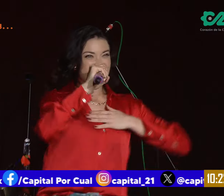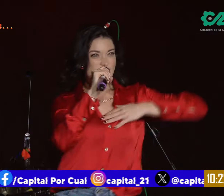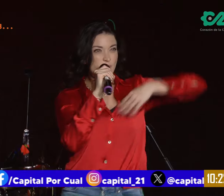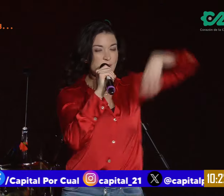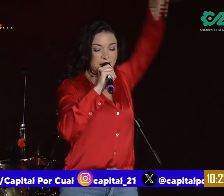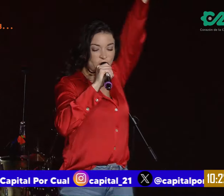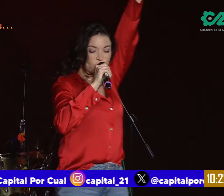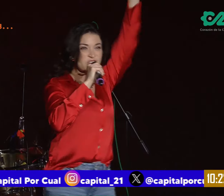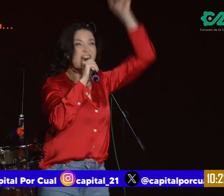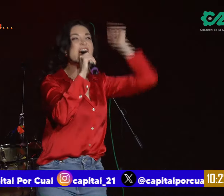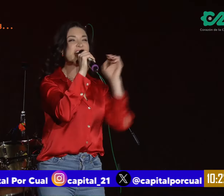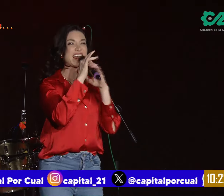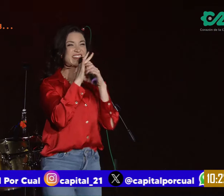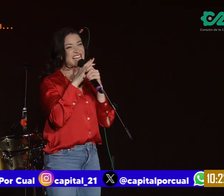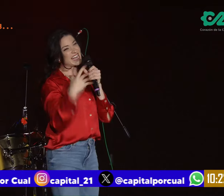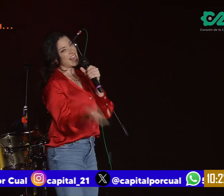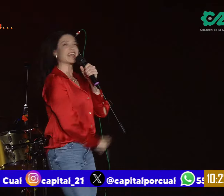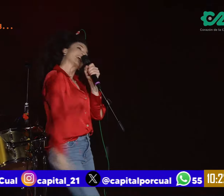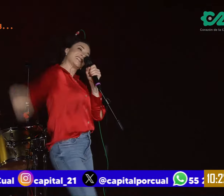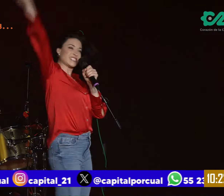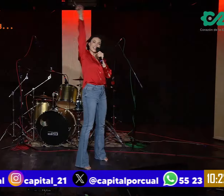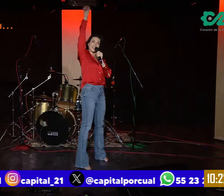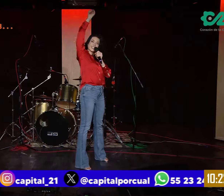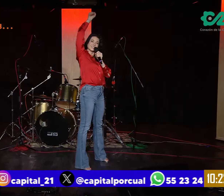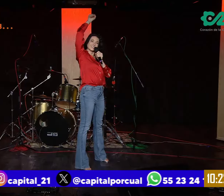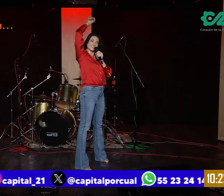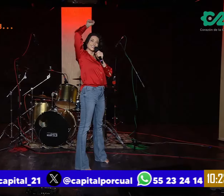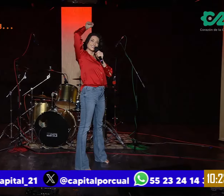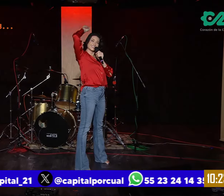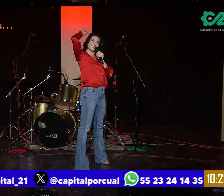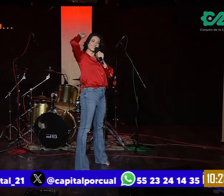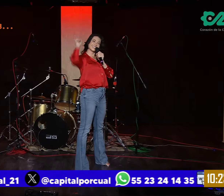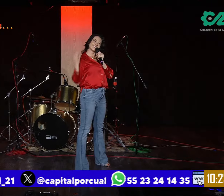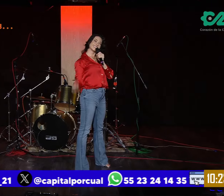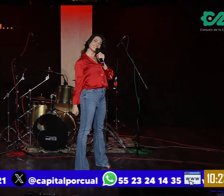al cielo me preguntarán, diré que sí.